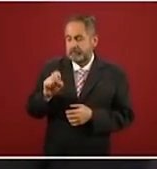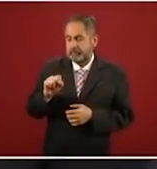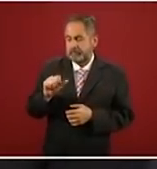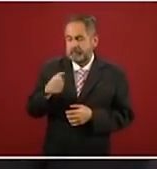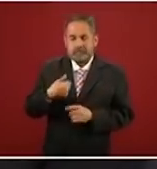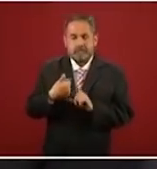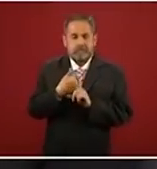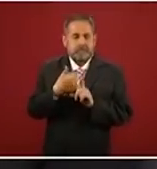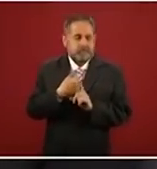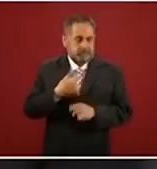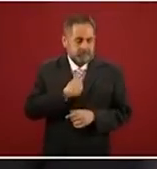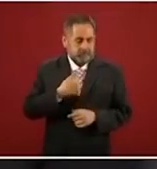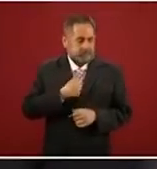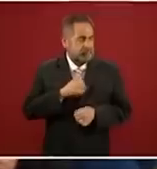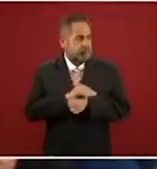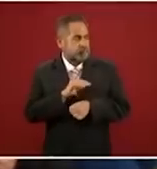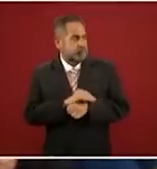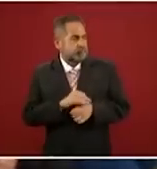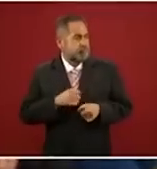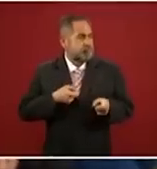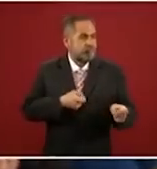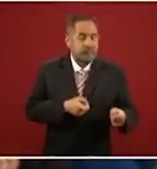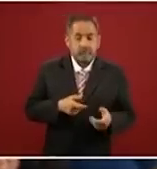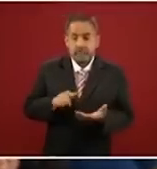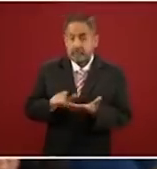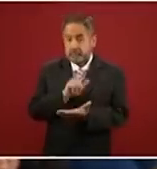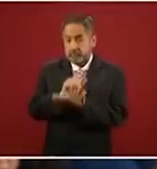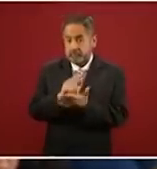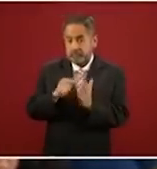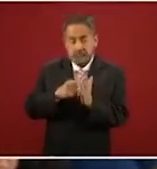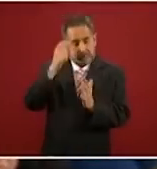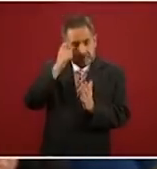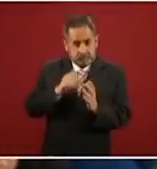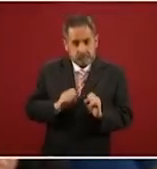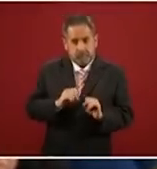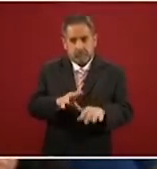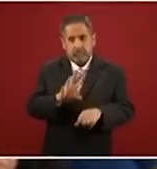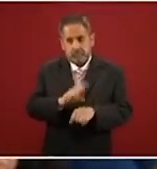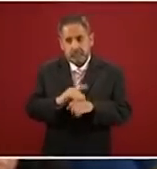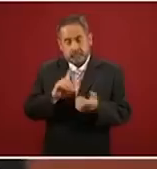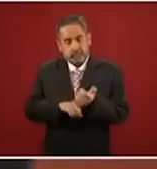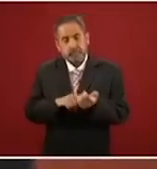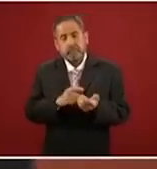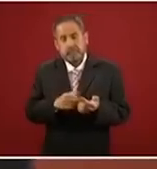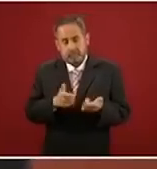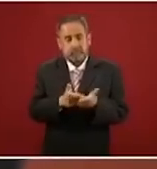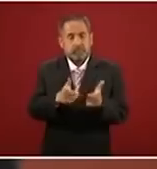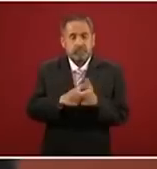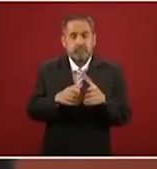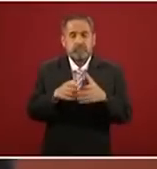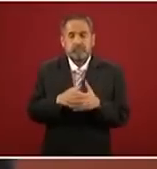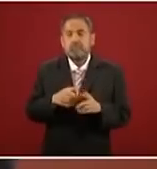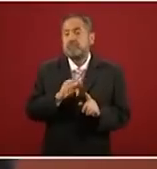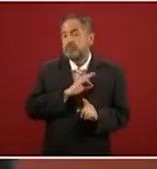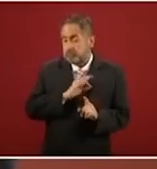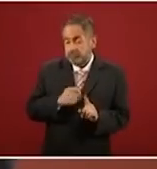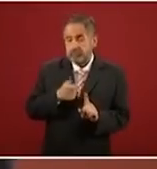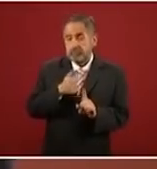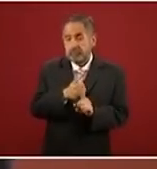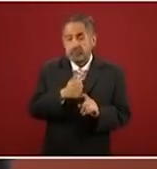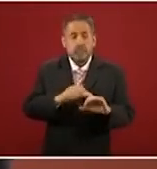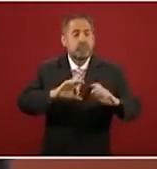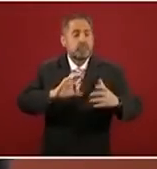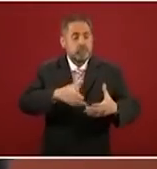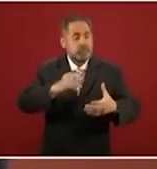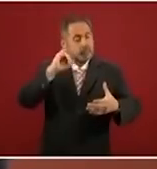e incluso la ley lo permite en el caso de guerrero hay autodefensas que se crearon en comunidades